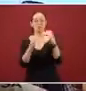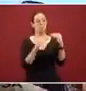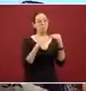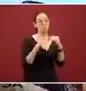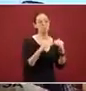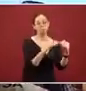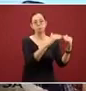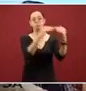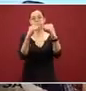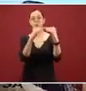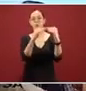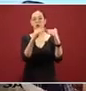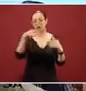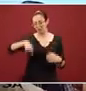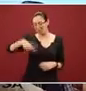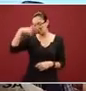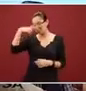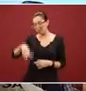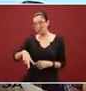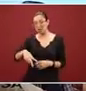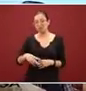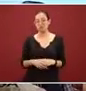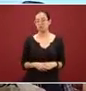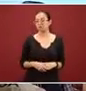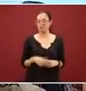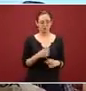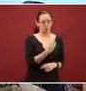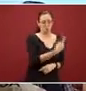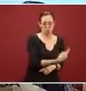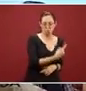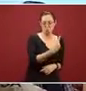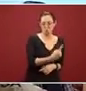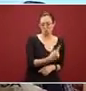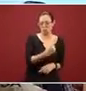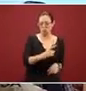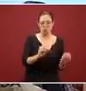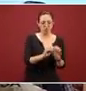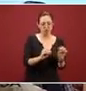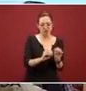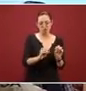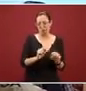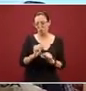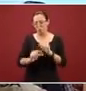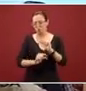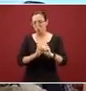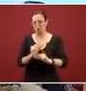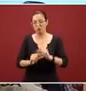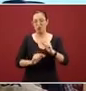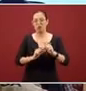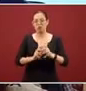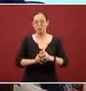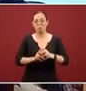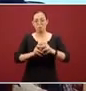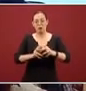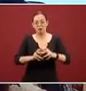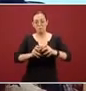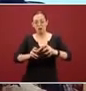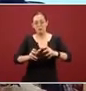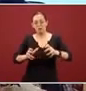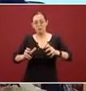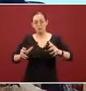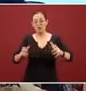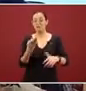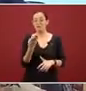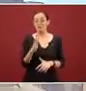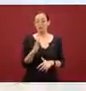casos. Volvemos a lo mismo, tenían un caso, ningún caso, pocos casos, hasta que empezaron en los últimos días